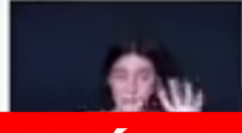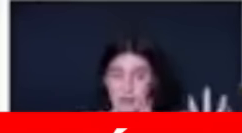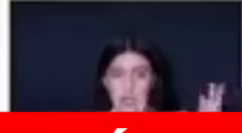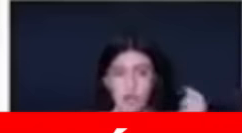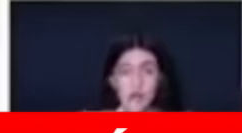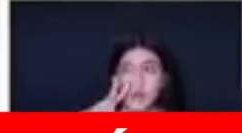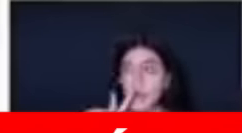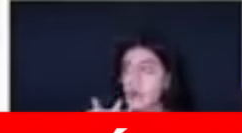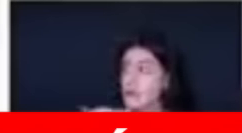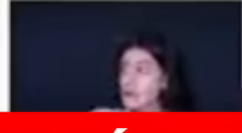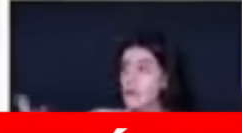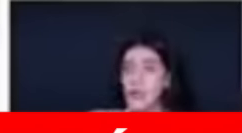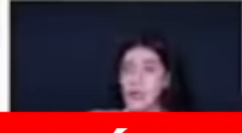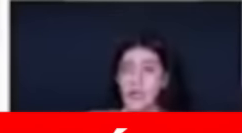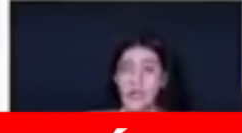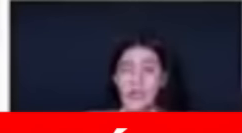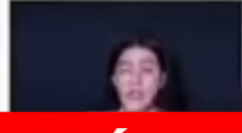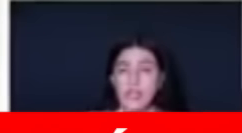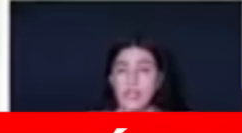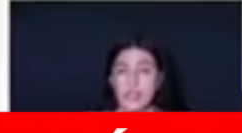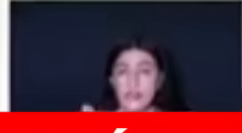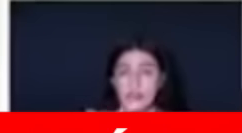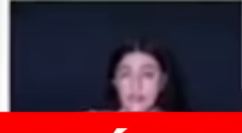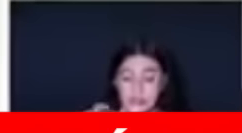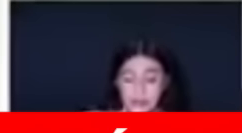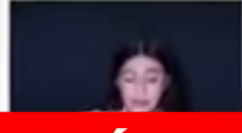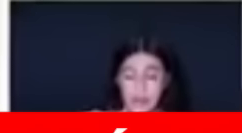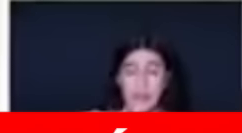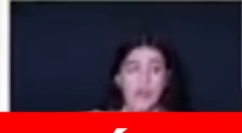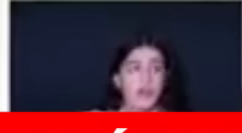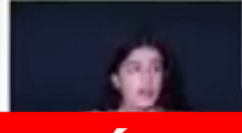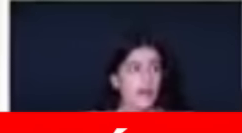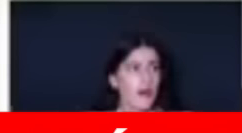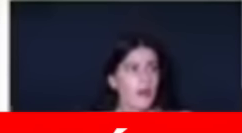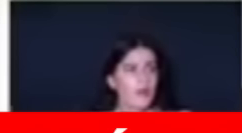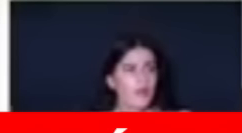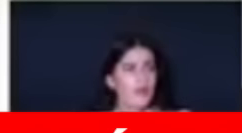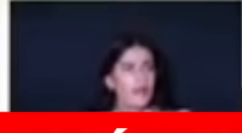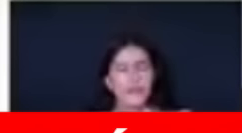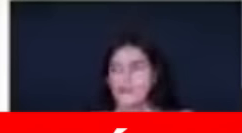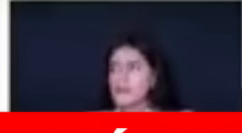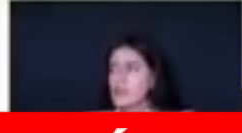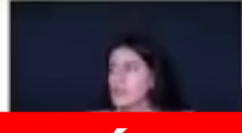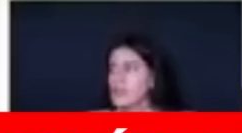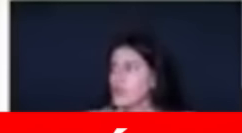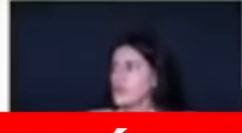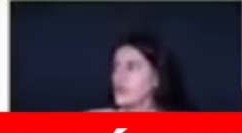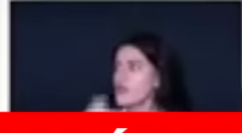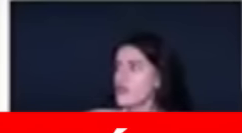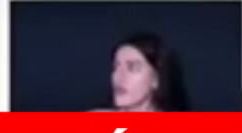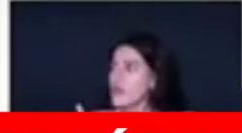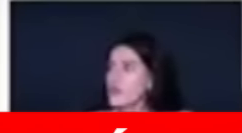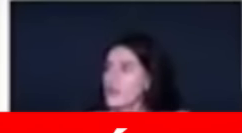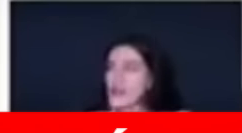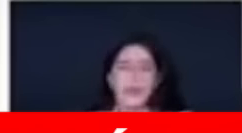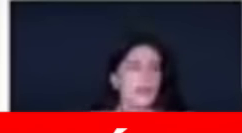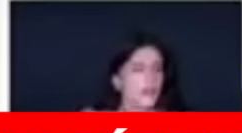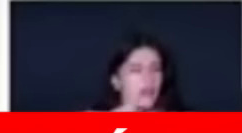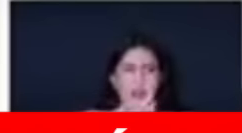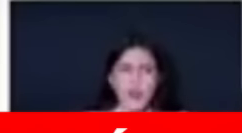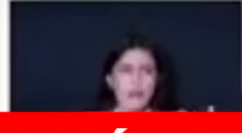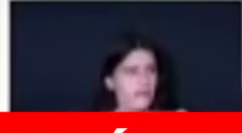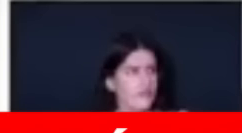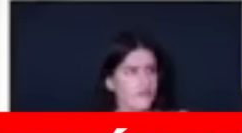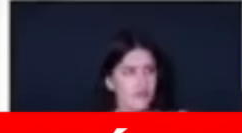di cuenta de que yo también estaba normalizando lo que ocurre en este país. Y